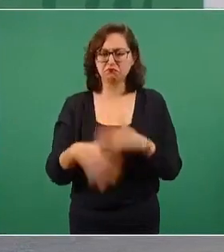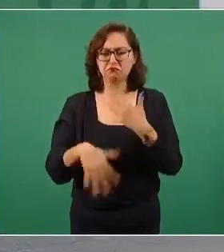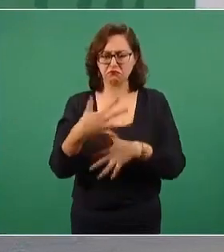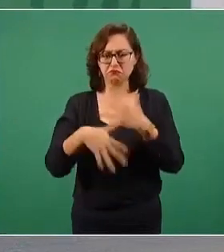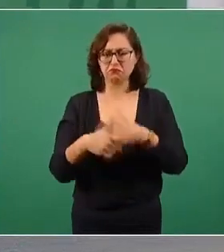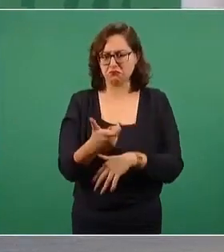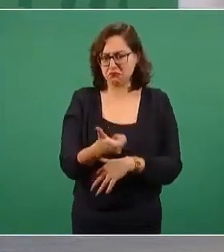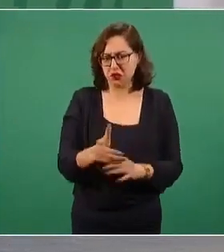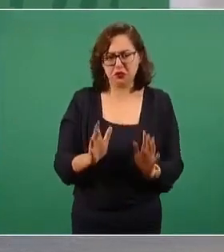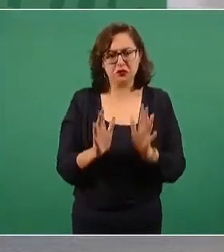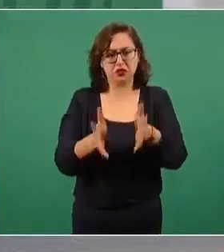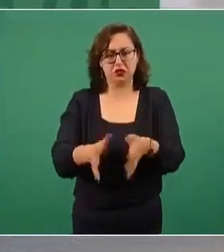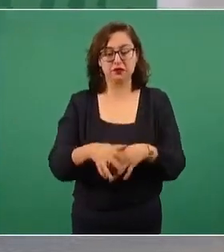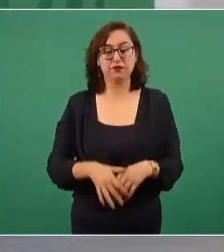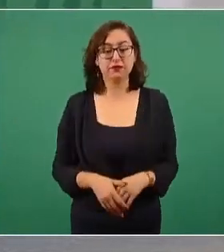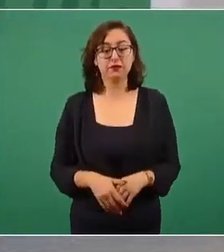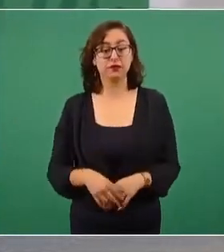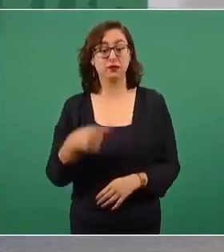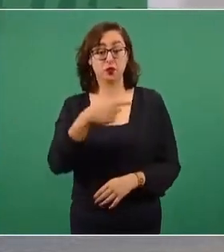hace